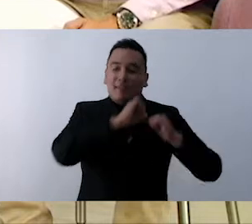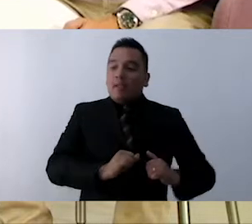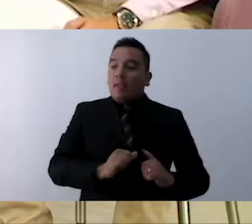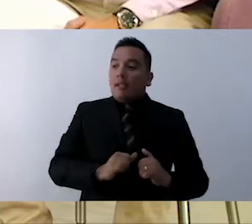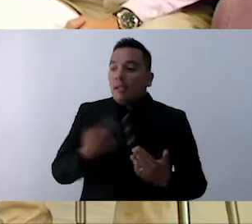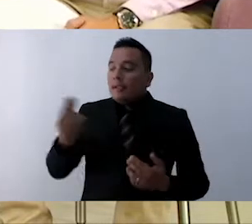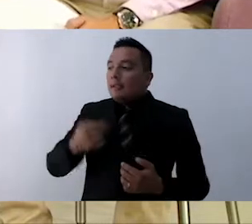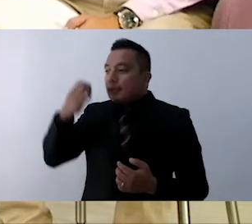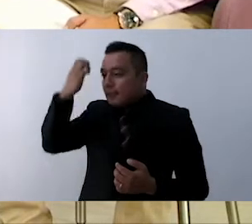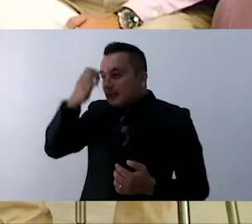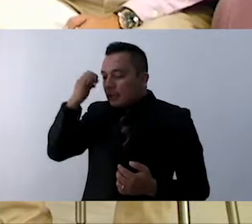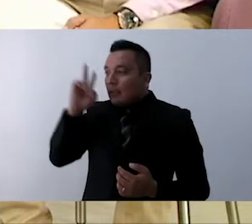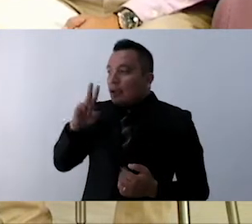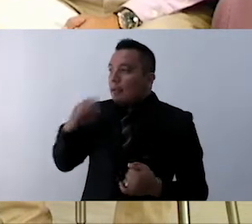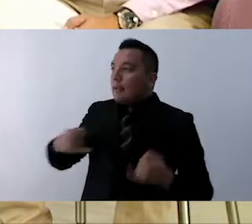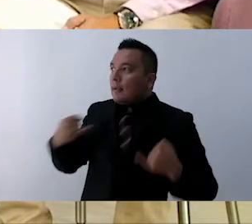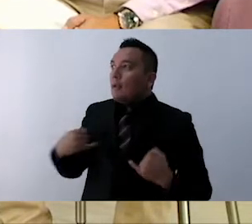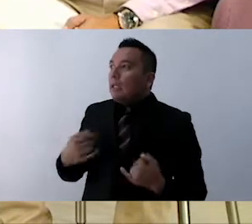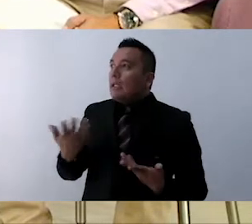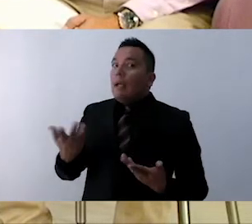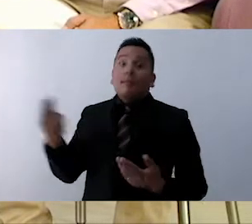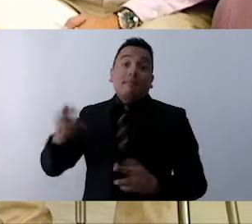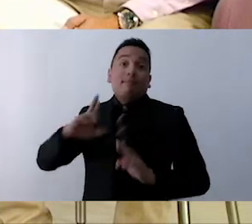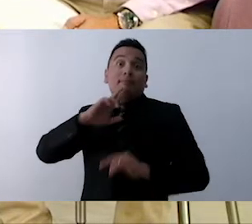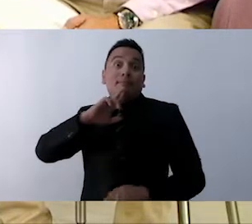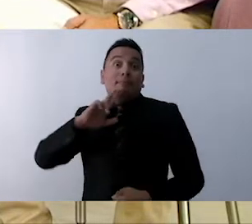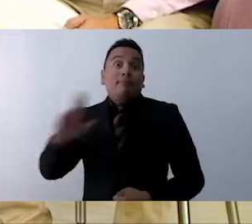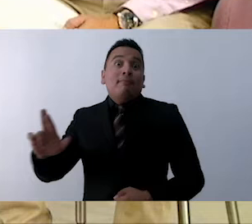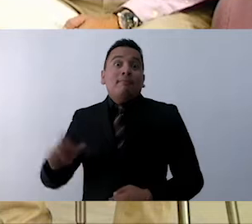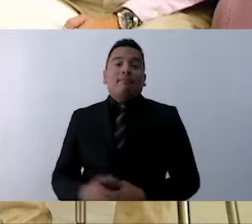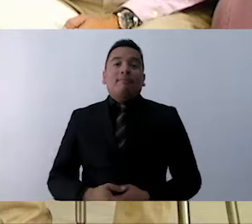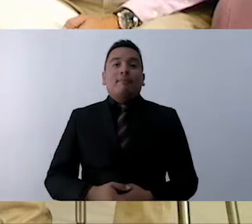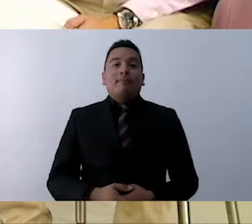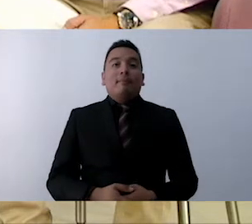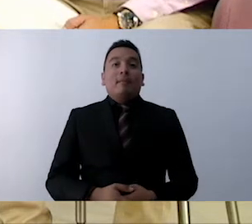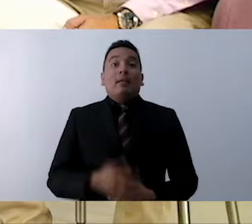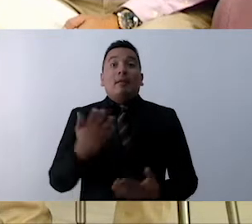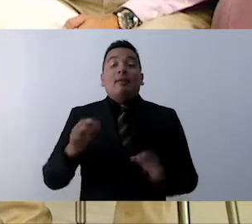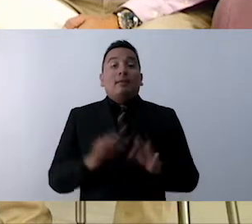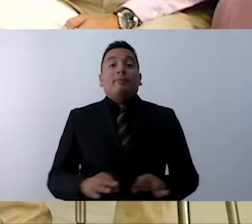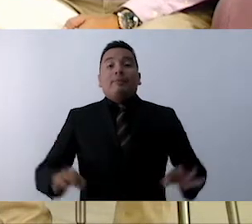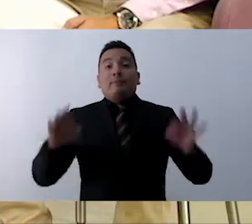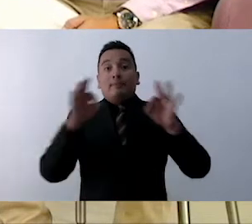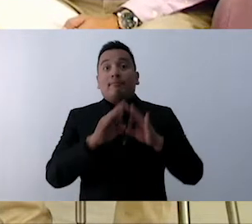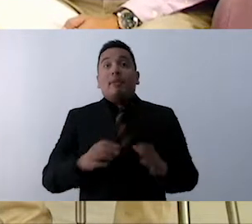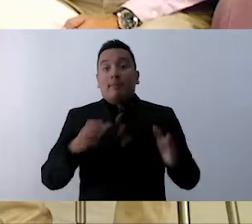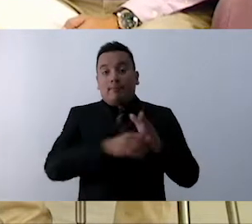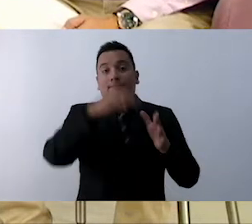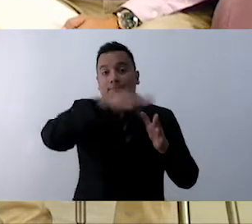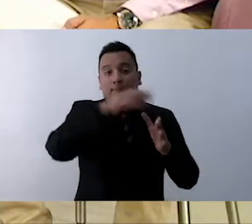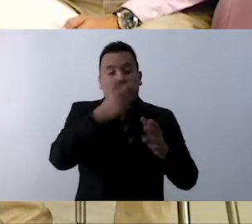deben estar receptivas justamente a estas nuevas formas de participación. Es decir, la democracia electoral